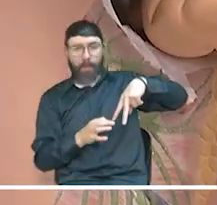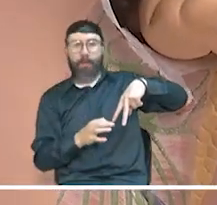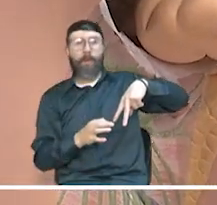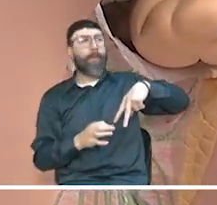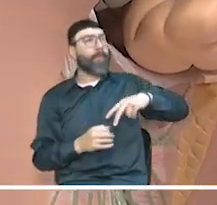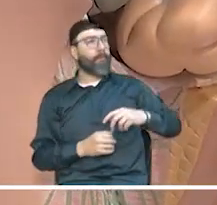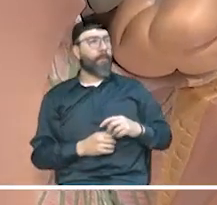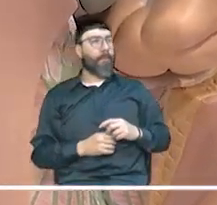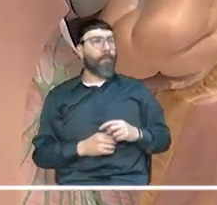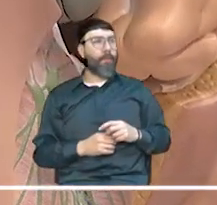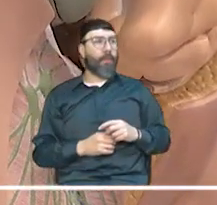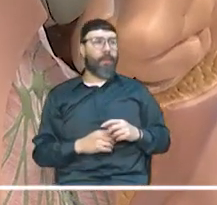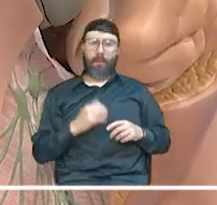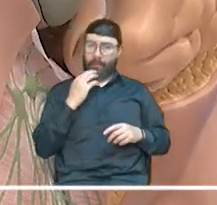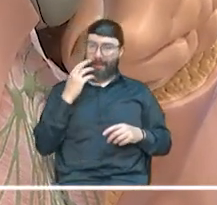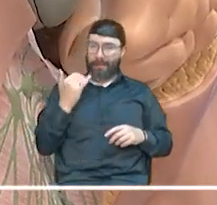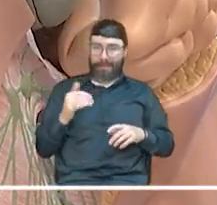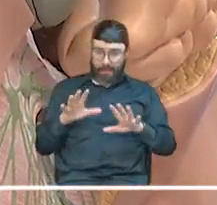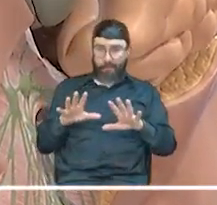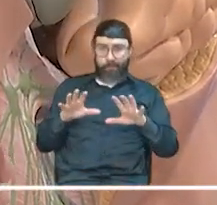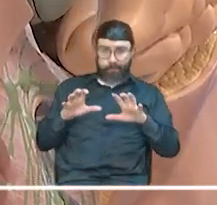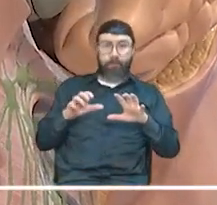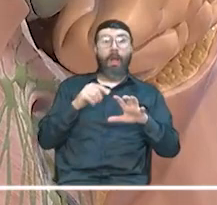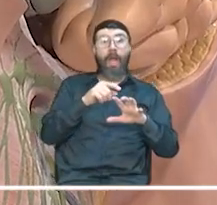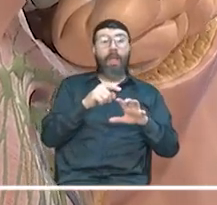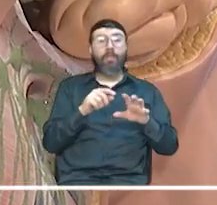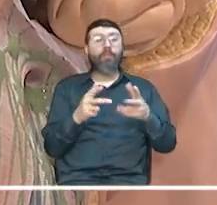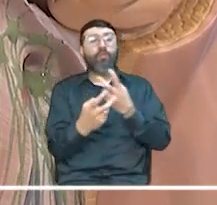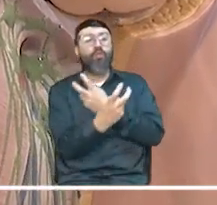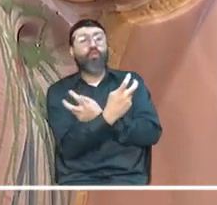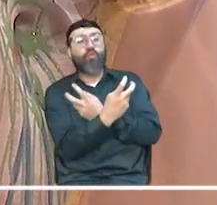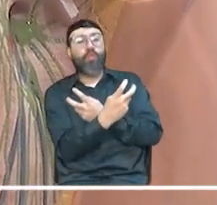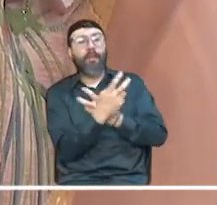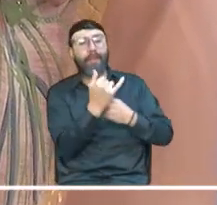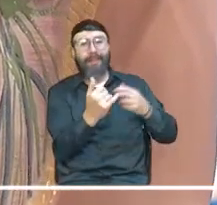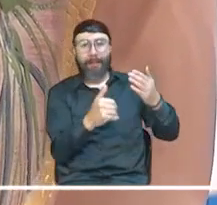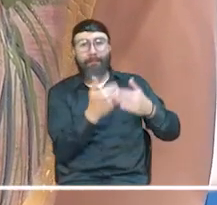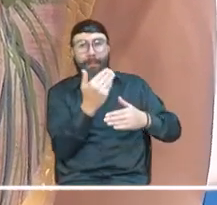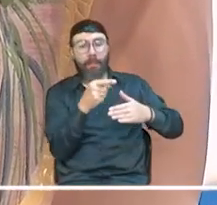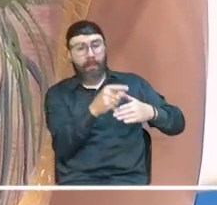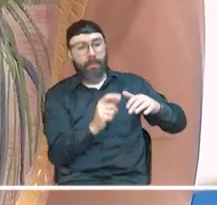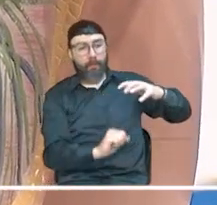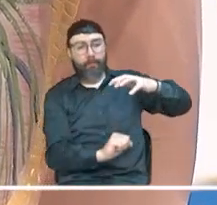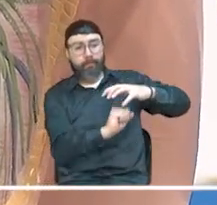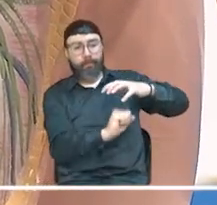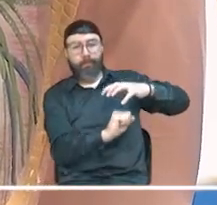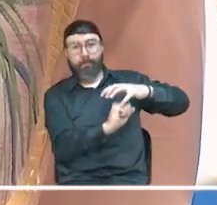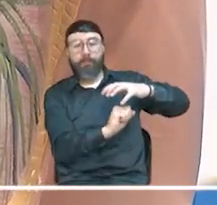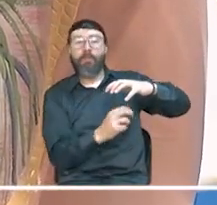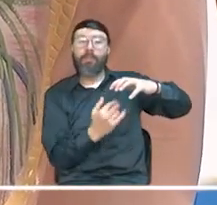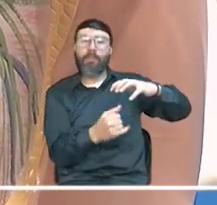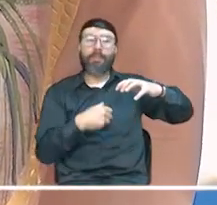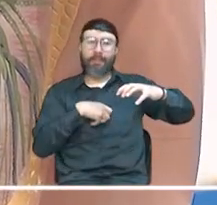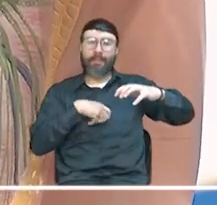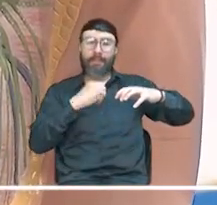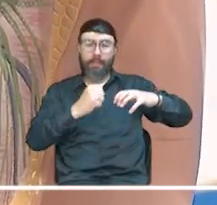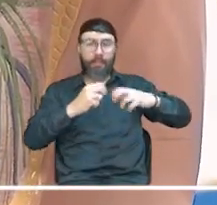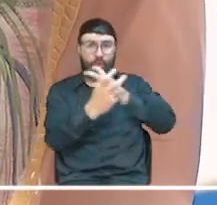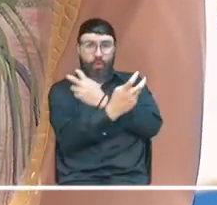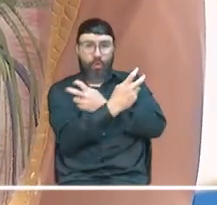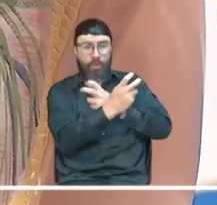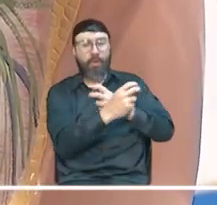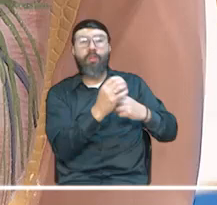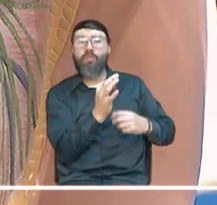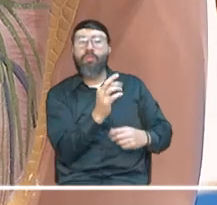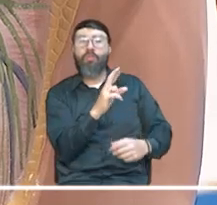Acá, donde está el glúteo y empieza el pliegue inguinal, y en esta parte de acá es donde está ese huesito que yo les digo que es el trocánter,